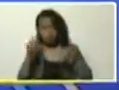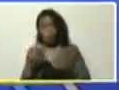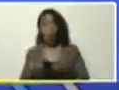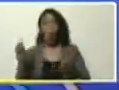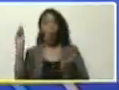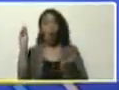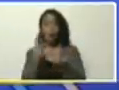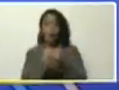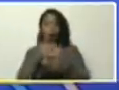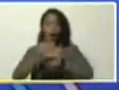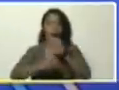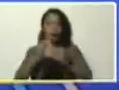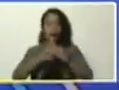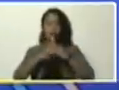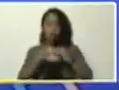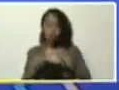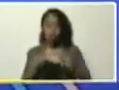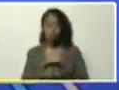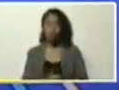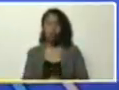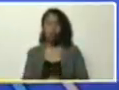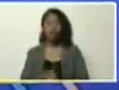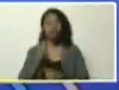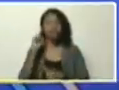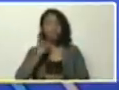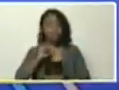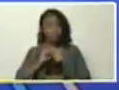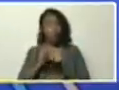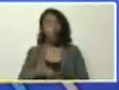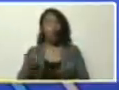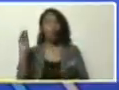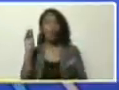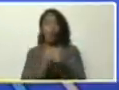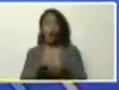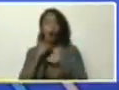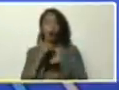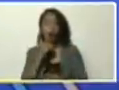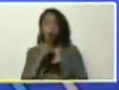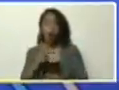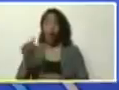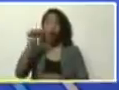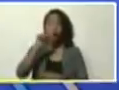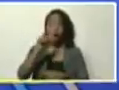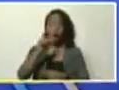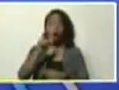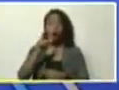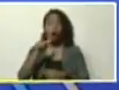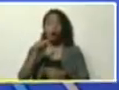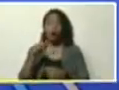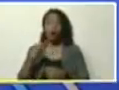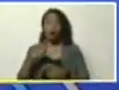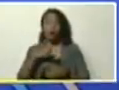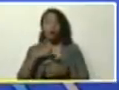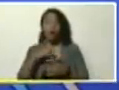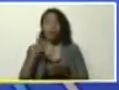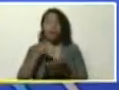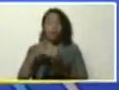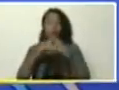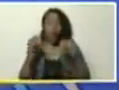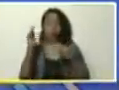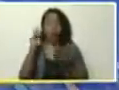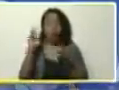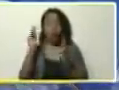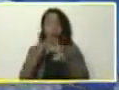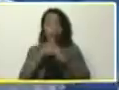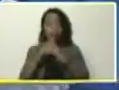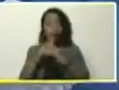a hacerlo todo, si bien tenemos que volver a lograr que el agua llegue a todas las casas, que el ingreso de la familia